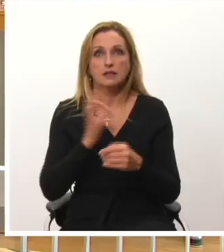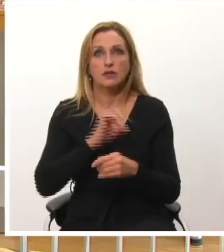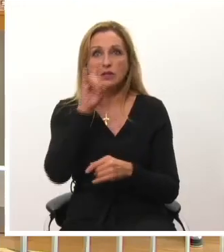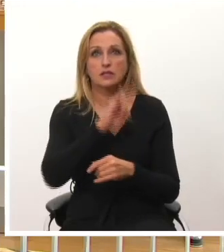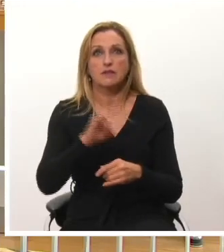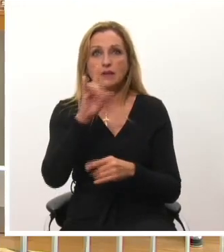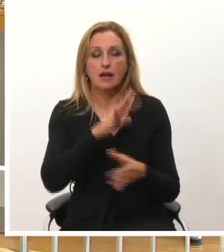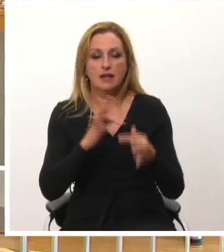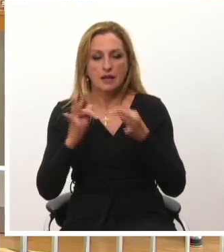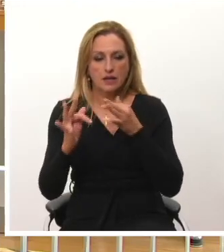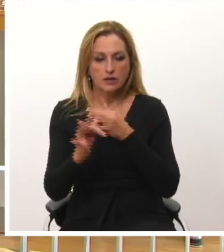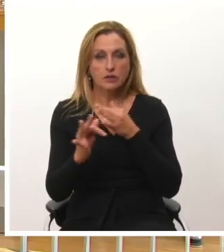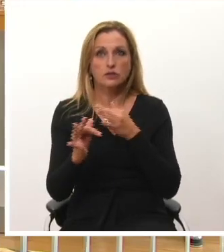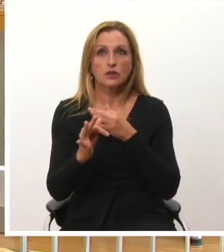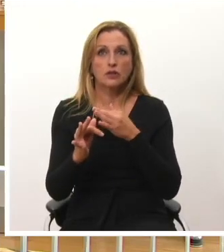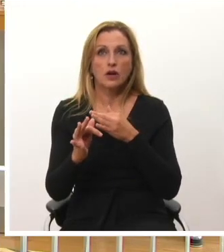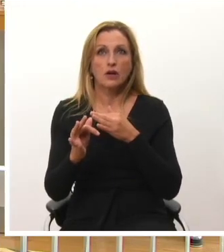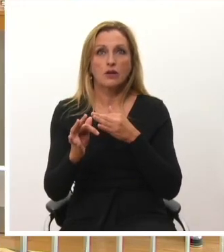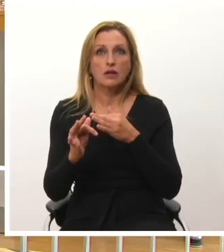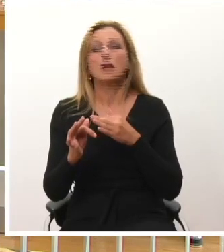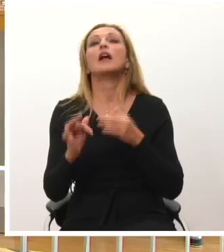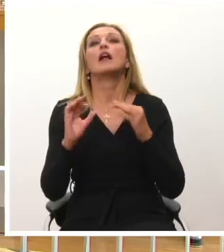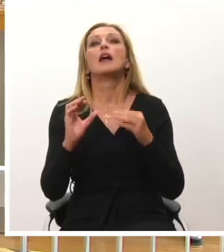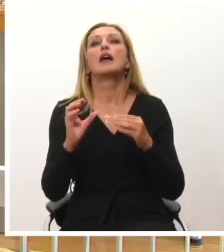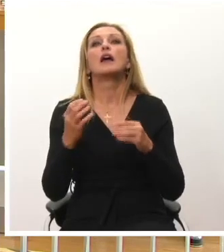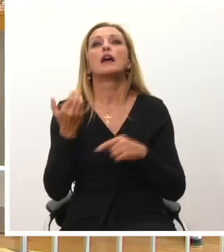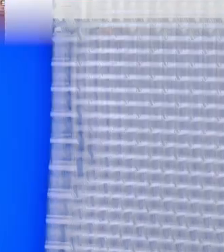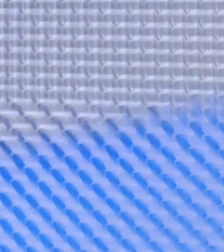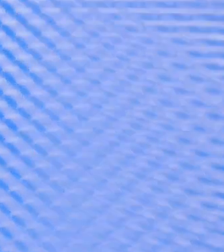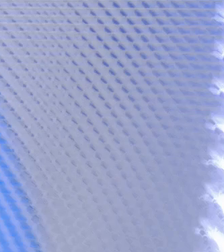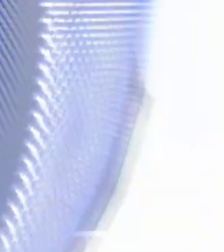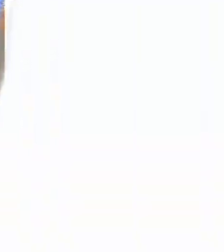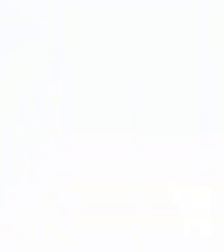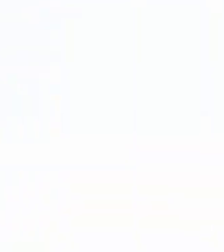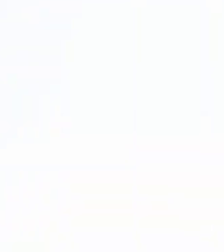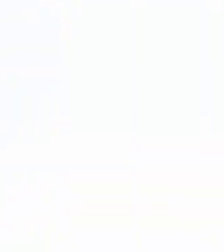tiene ahora la palabra el portavoz del grupo popular señor santomé